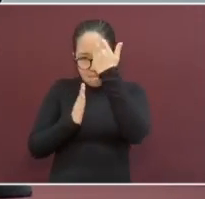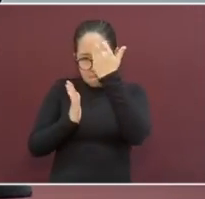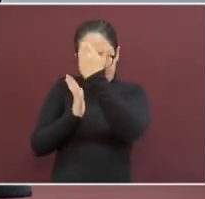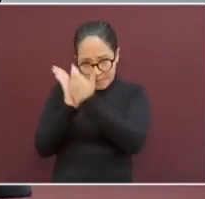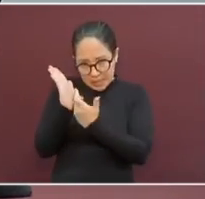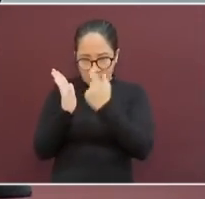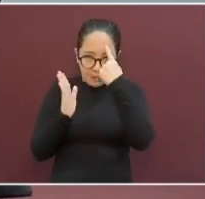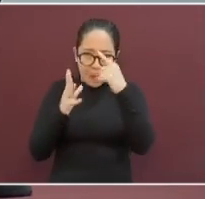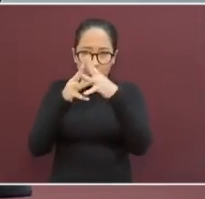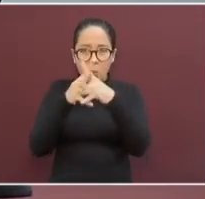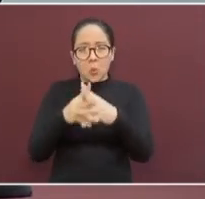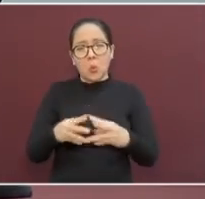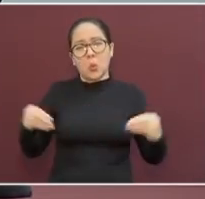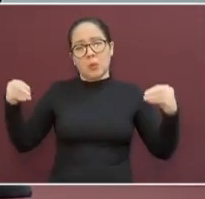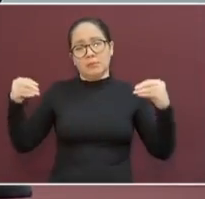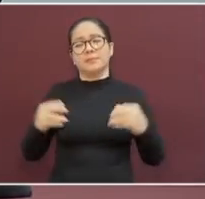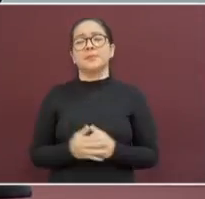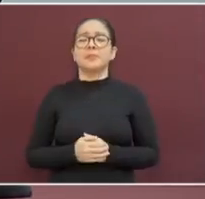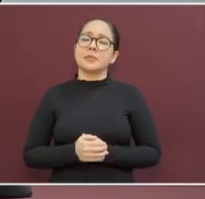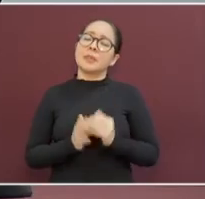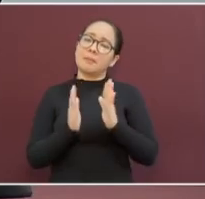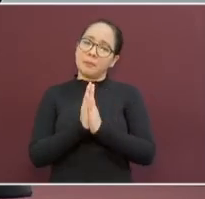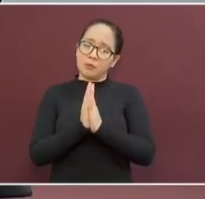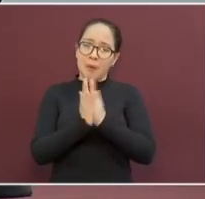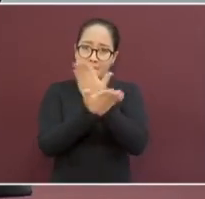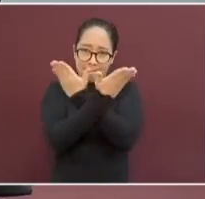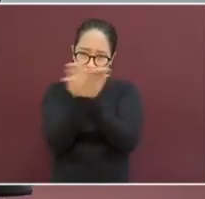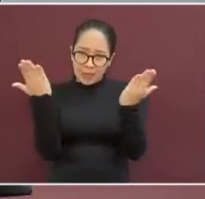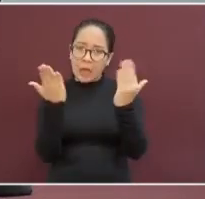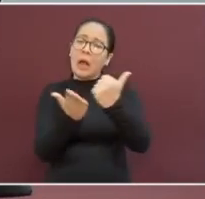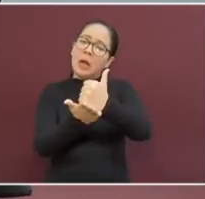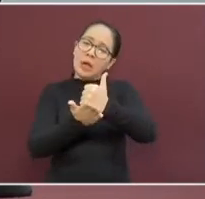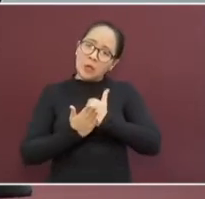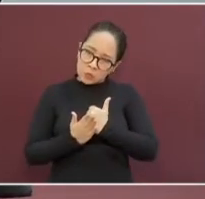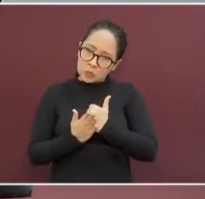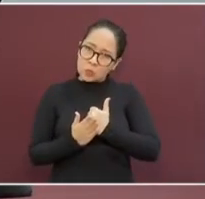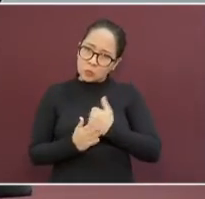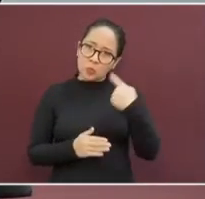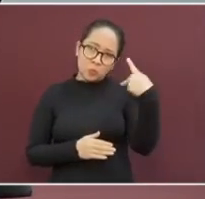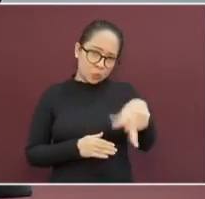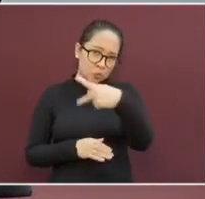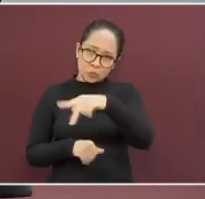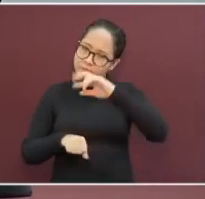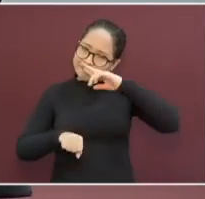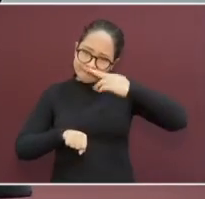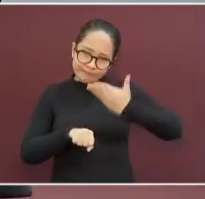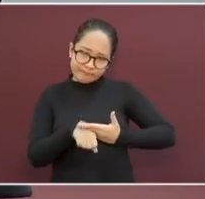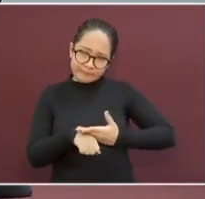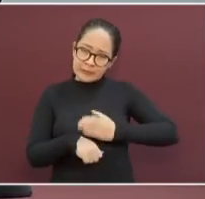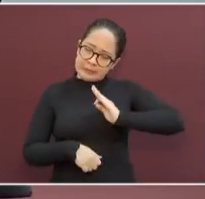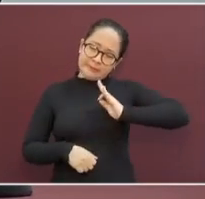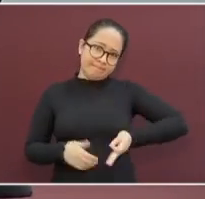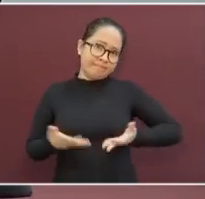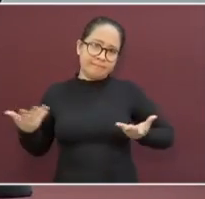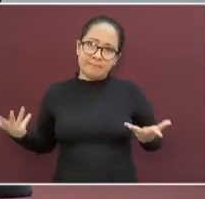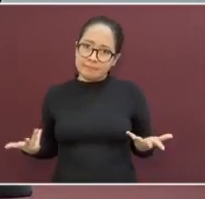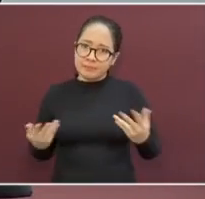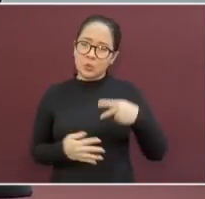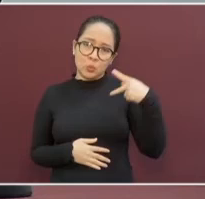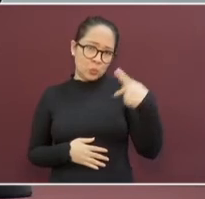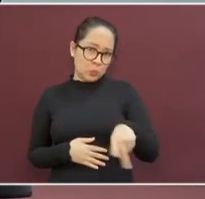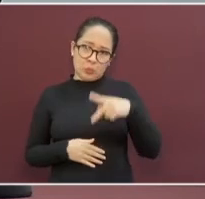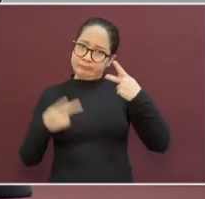por eso les pedimos que colaboren asumiendo la responsabilidad que les toca como